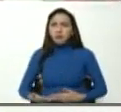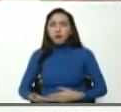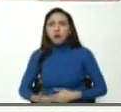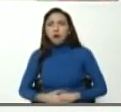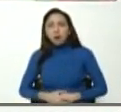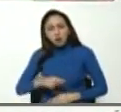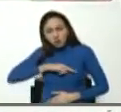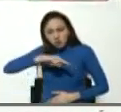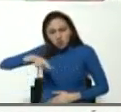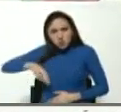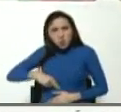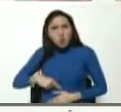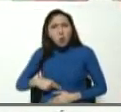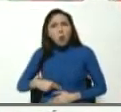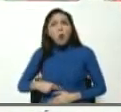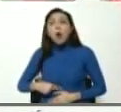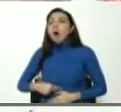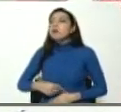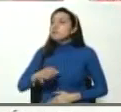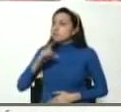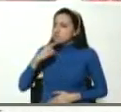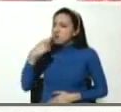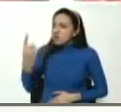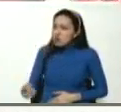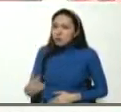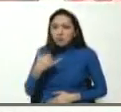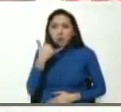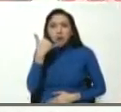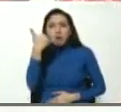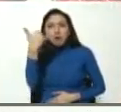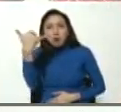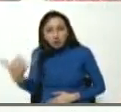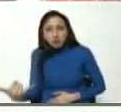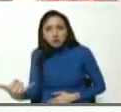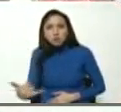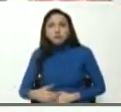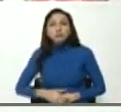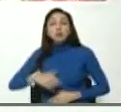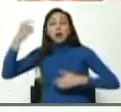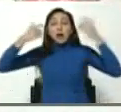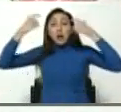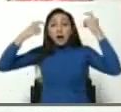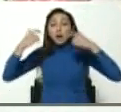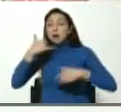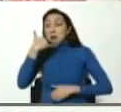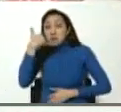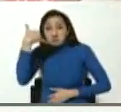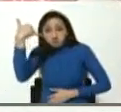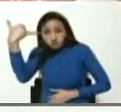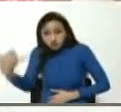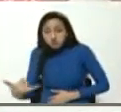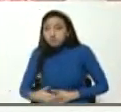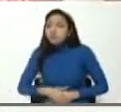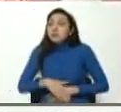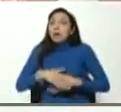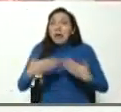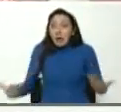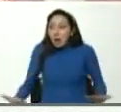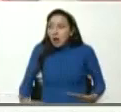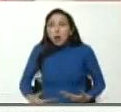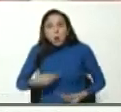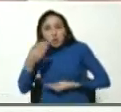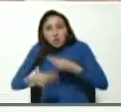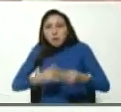nosotros inmediatamente le comunicamos por teléfono a nuestro comandante presidente hugo chávez la novedad